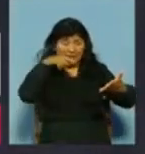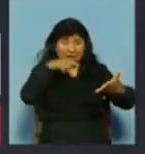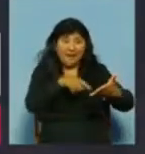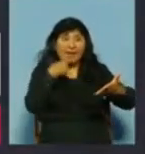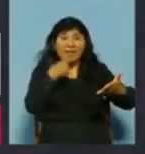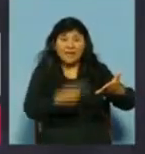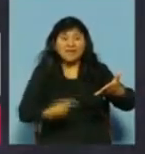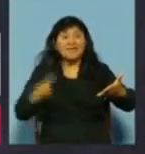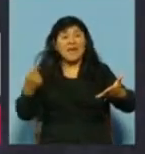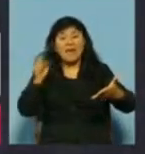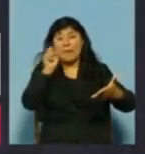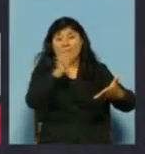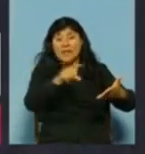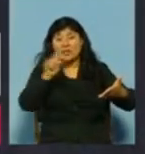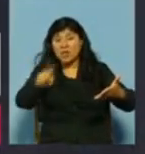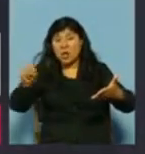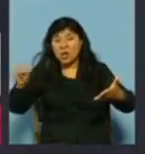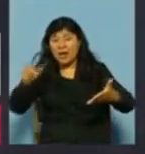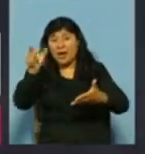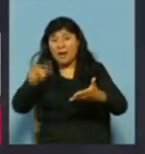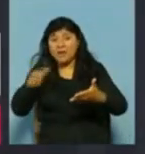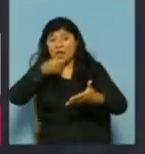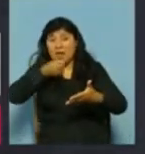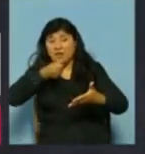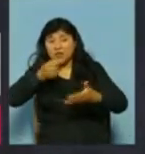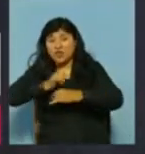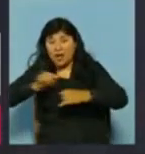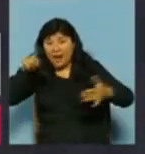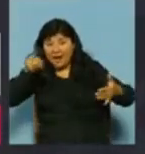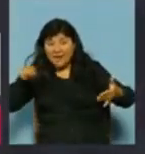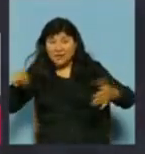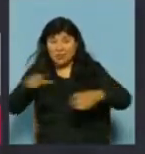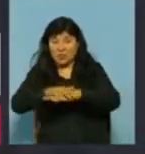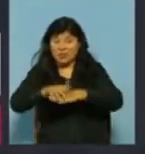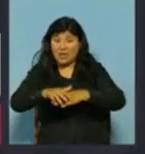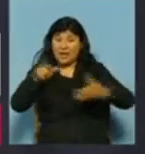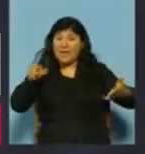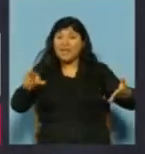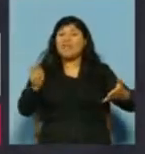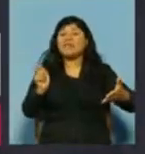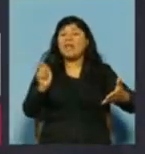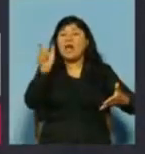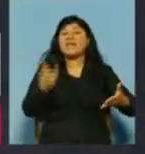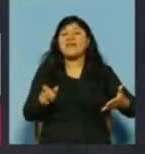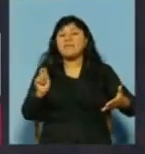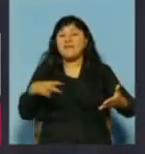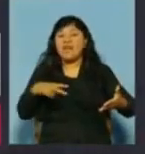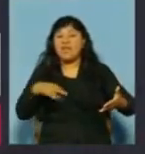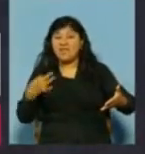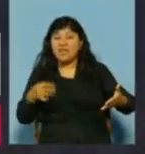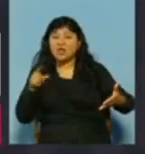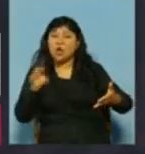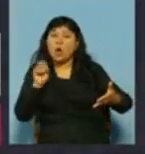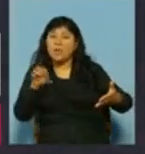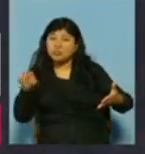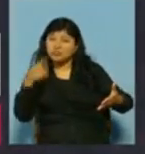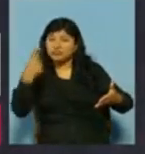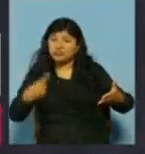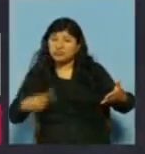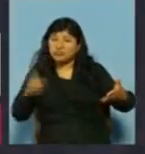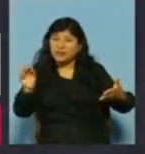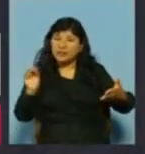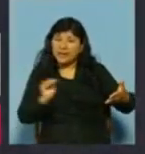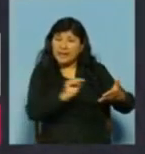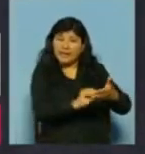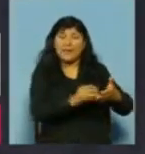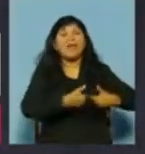integramos el programa donde se difundieron estos pedidos de juicio político. Yo me pregunto, ¿no? Todos los